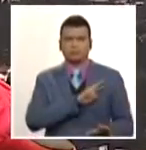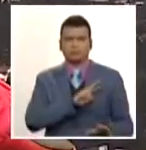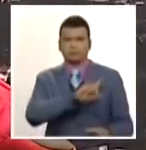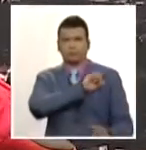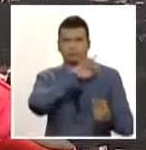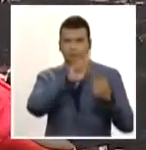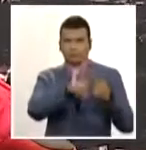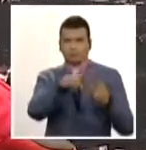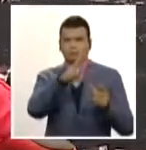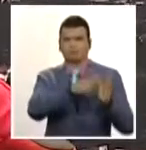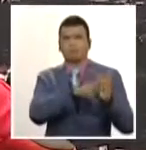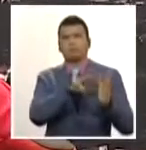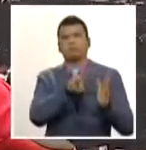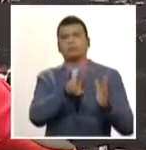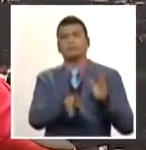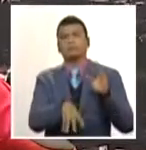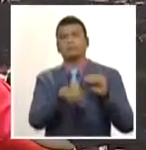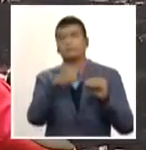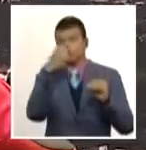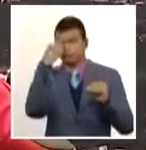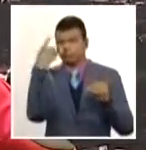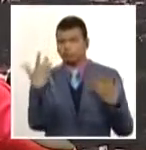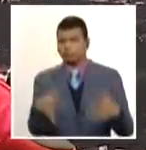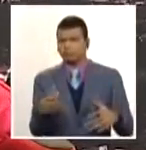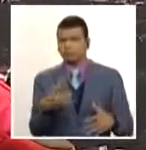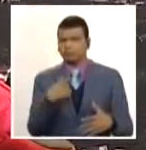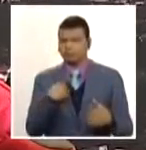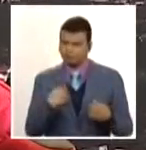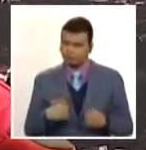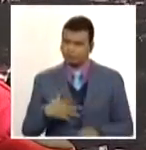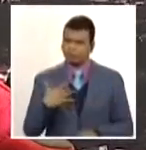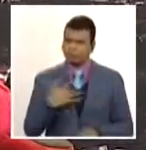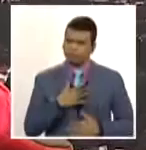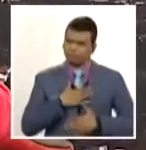al 2032, y creo que si ponemos un poquito más de sentido